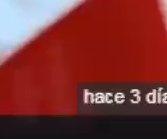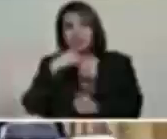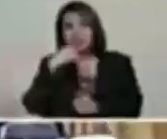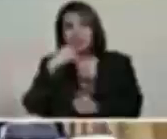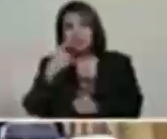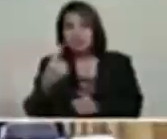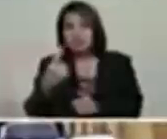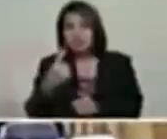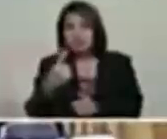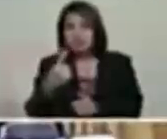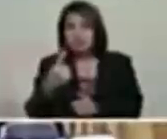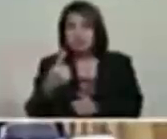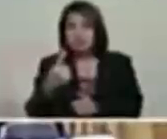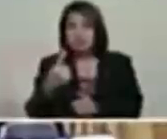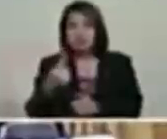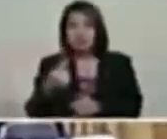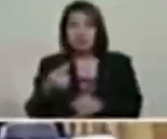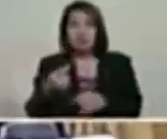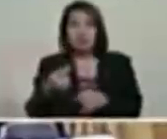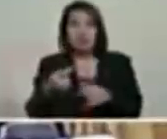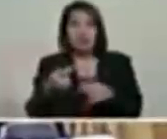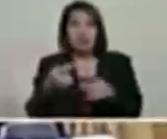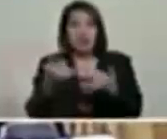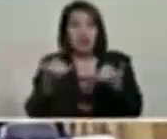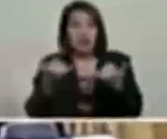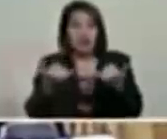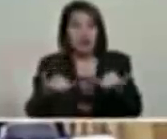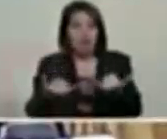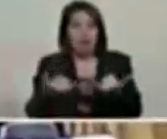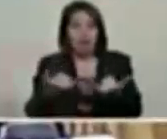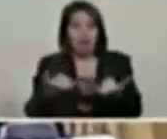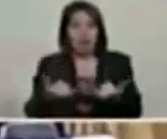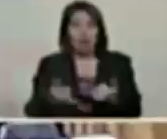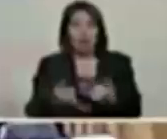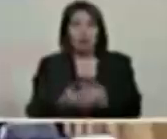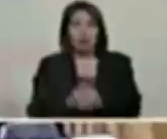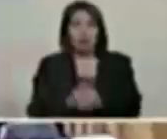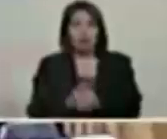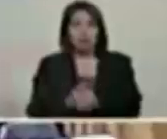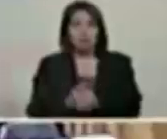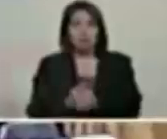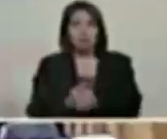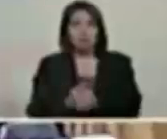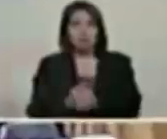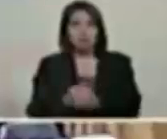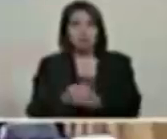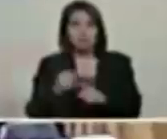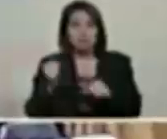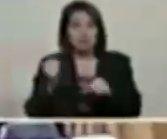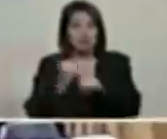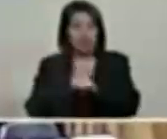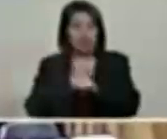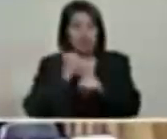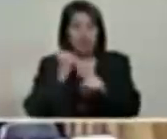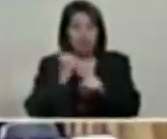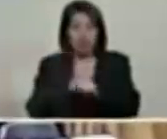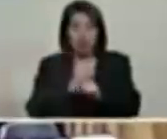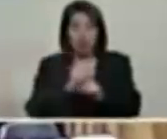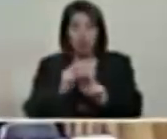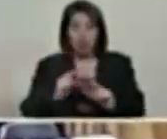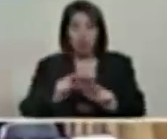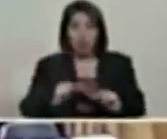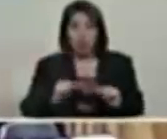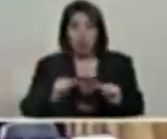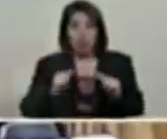mejor conocido como Nicolás Maduro y en la misma tónica de continuar el show para justificar las próximas persecuciones, pidió